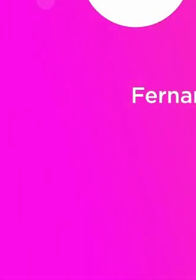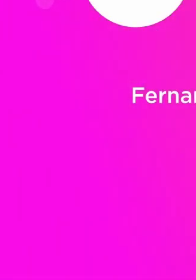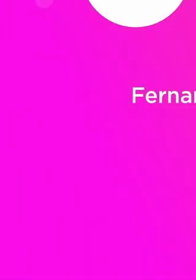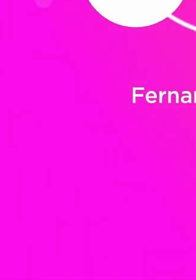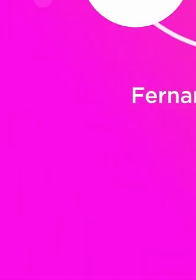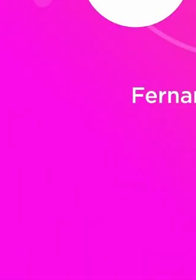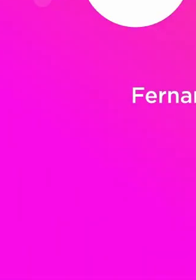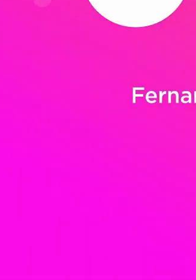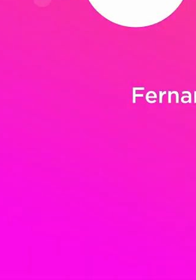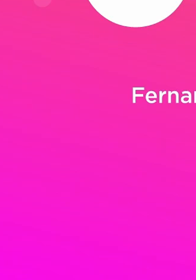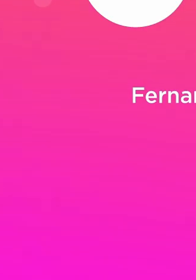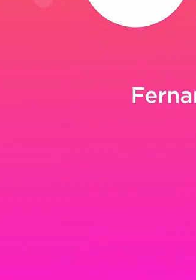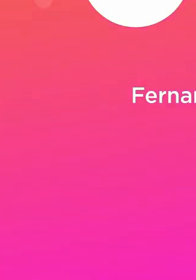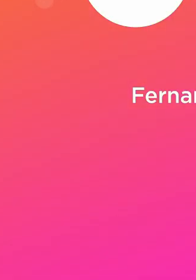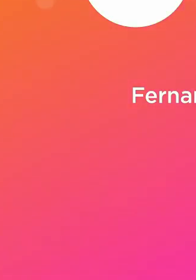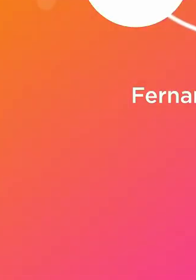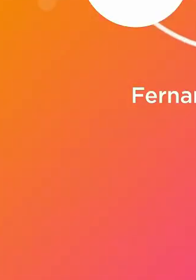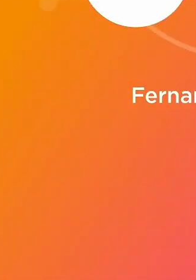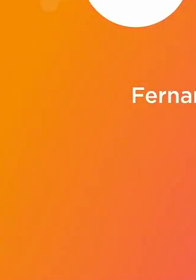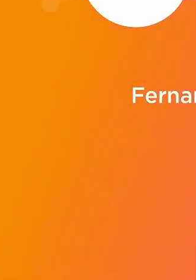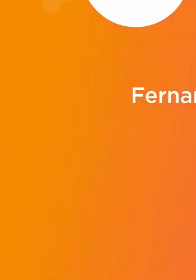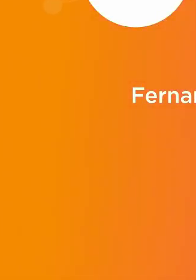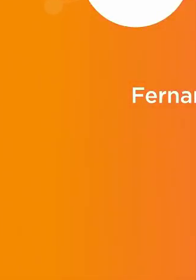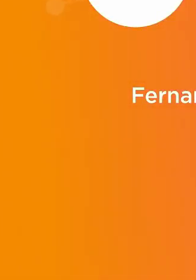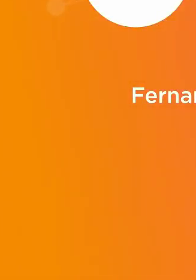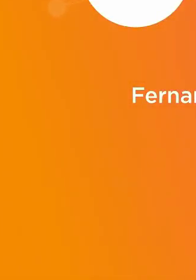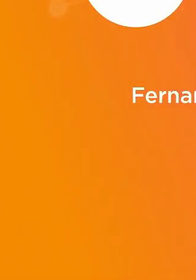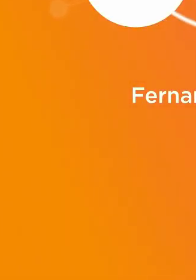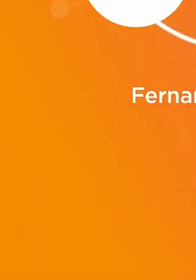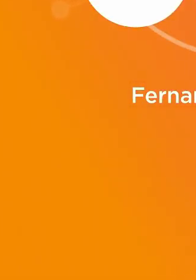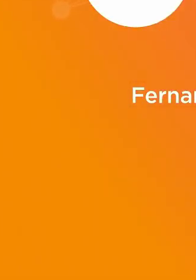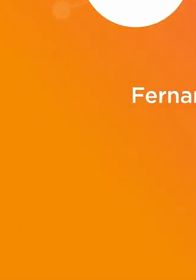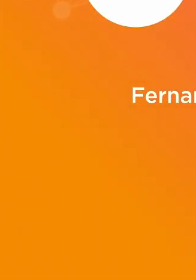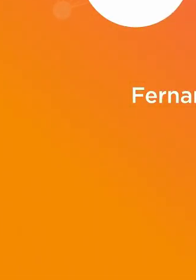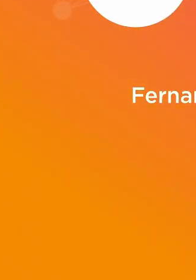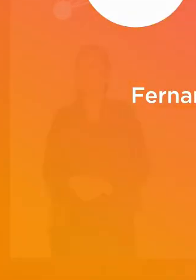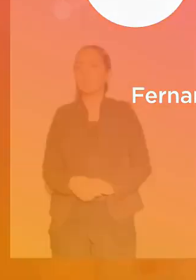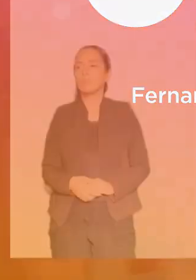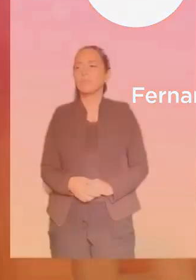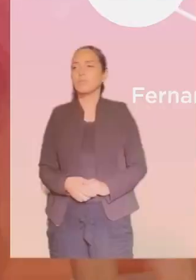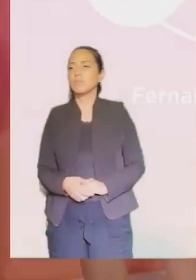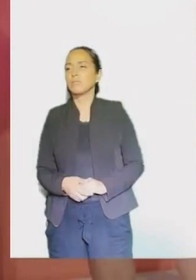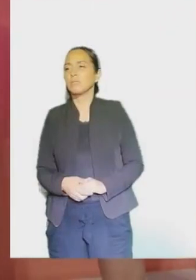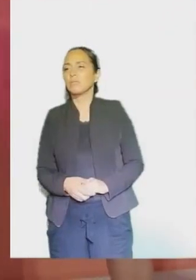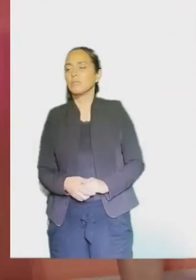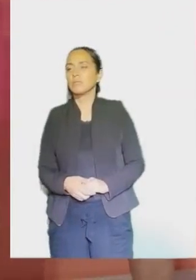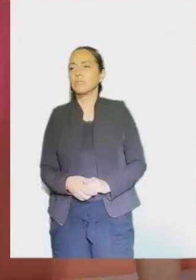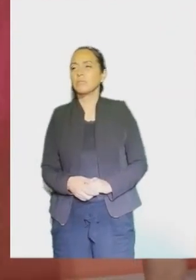institucional, procuración de fondos, negocios sociales y el cuarto sector. Con ustedes, Fernando Rodríguez. Bueno,